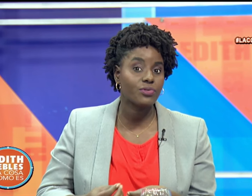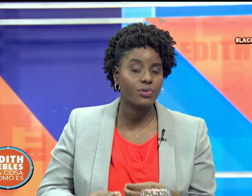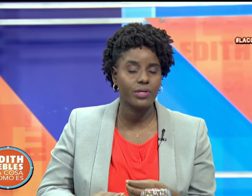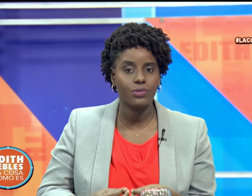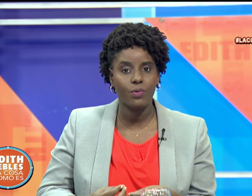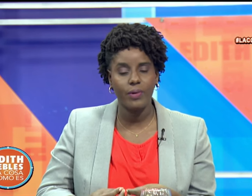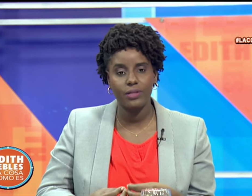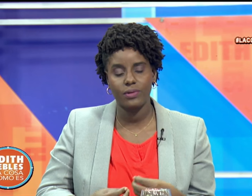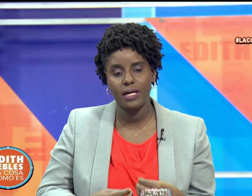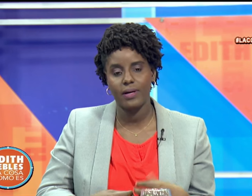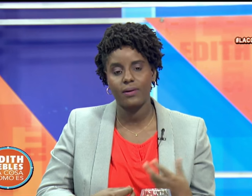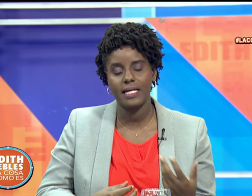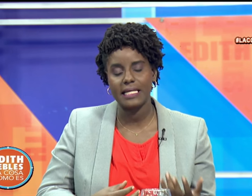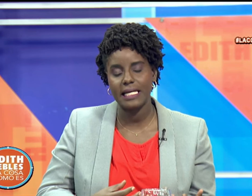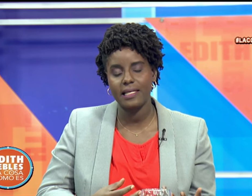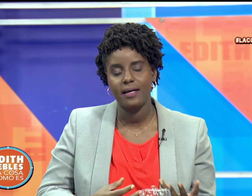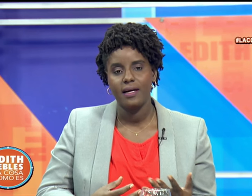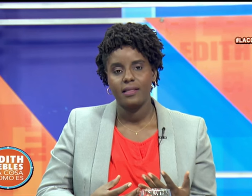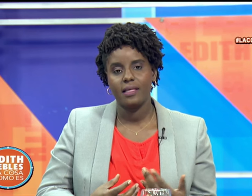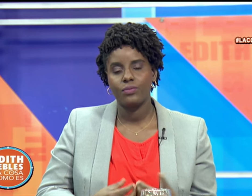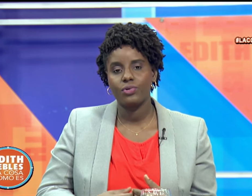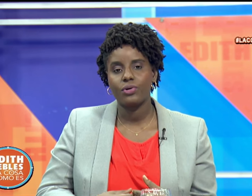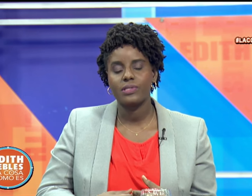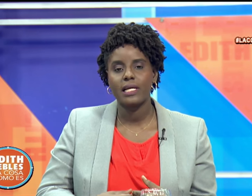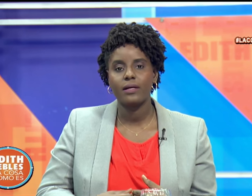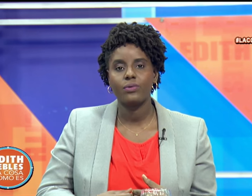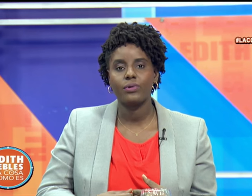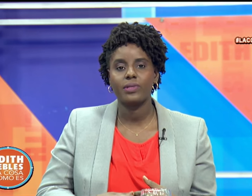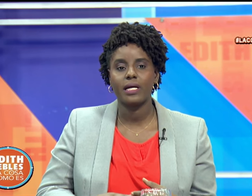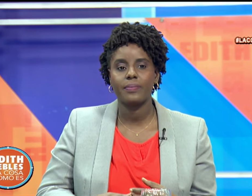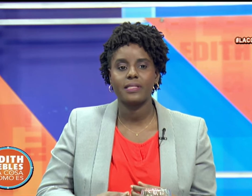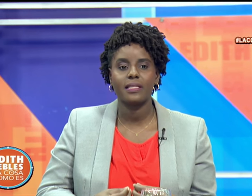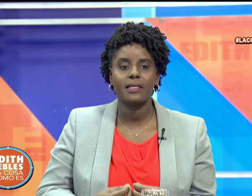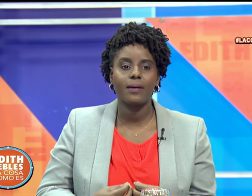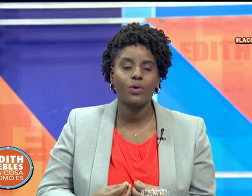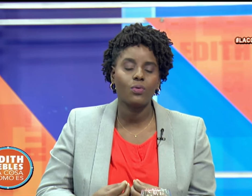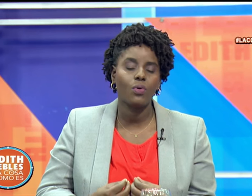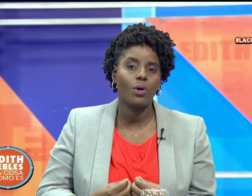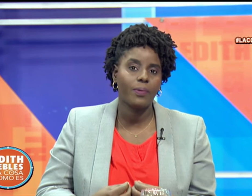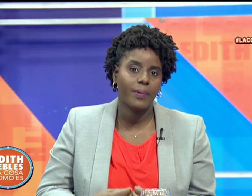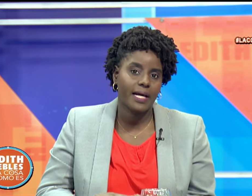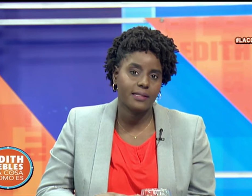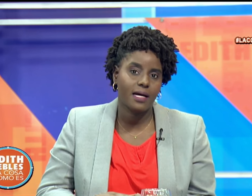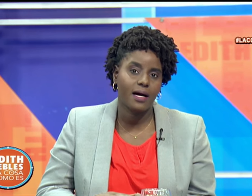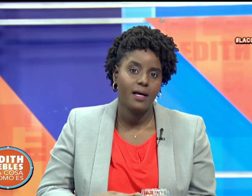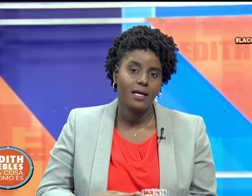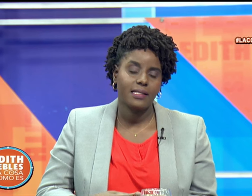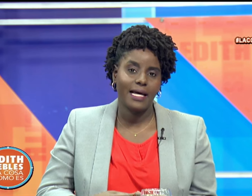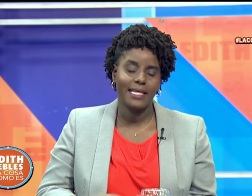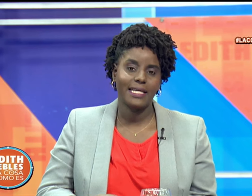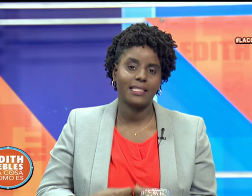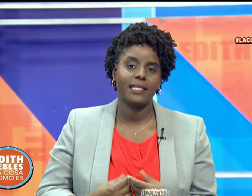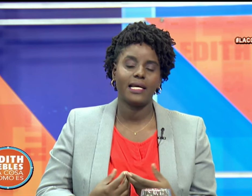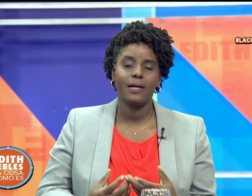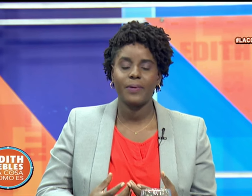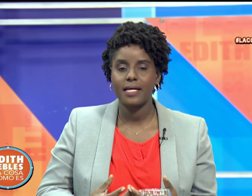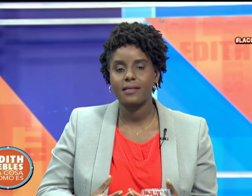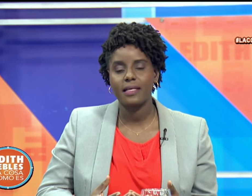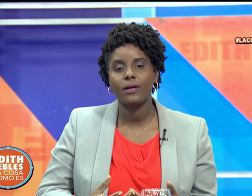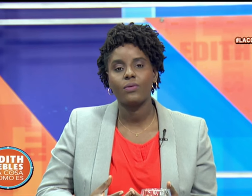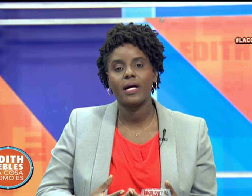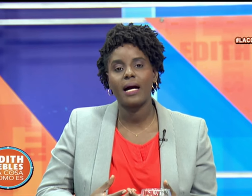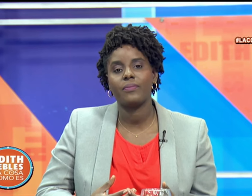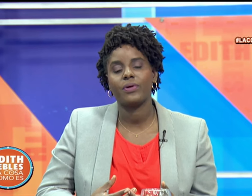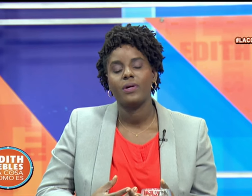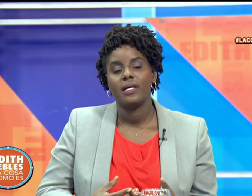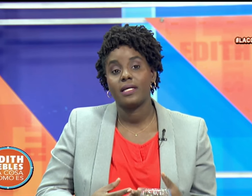la oposición en su momento, y que ahora con la salida de Edmundo González Urrutia representa, digamos, un golpe para esa gente que tenía la esperanza